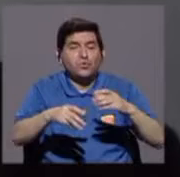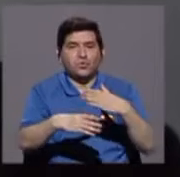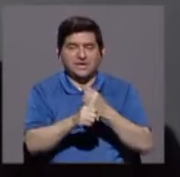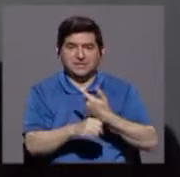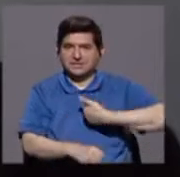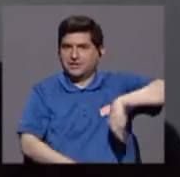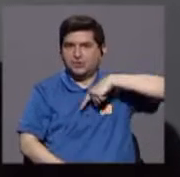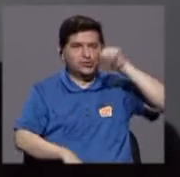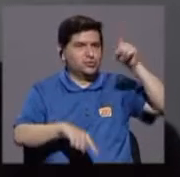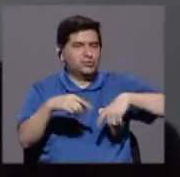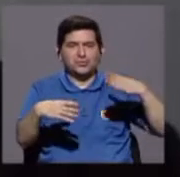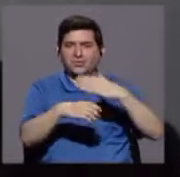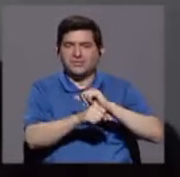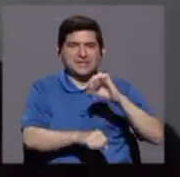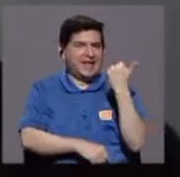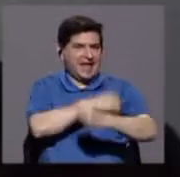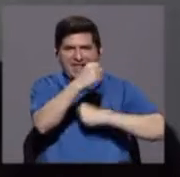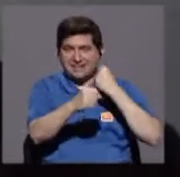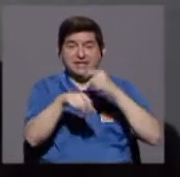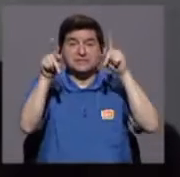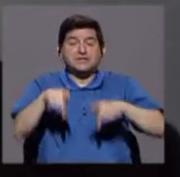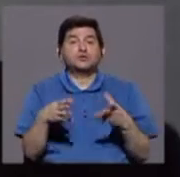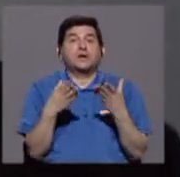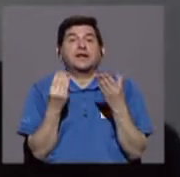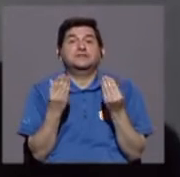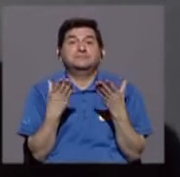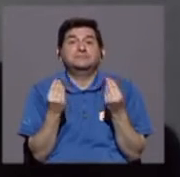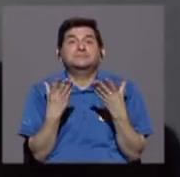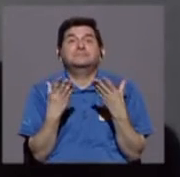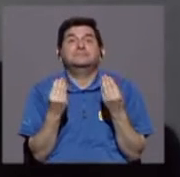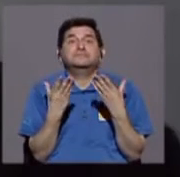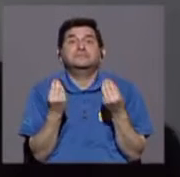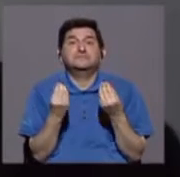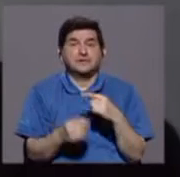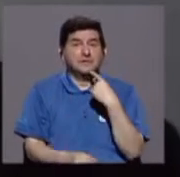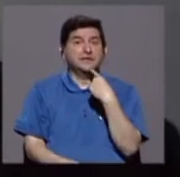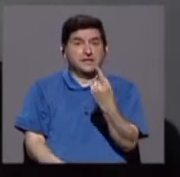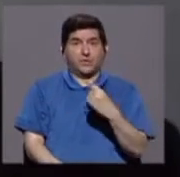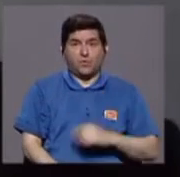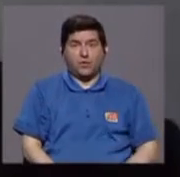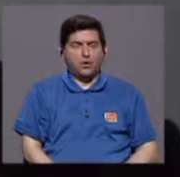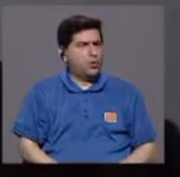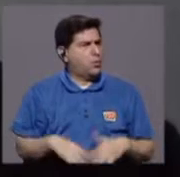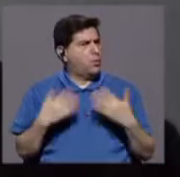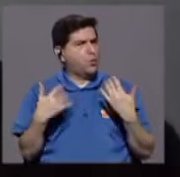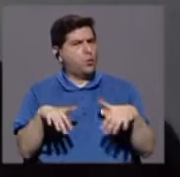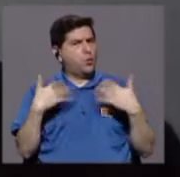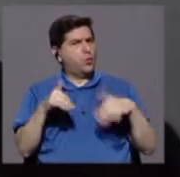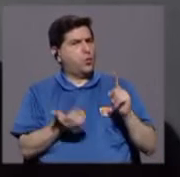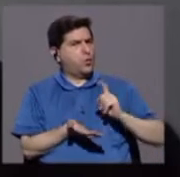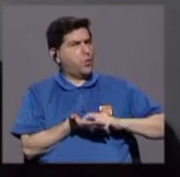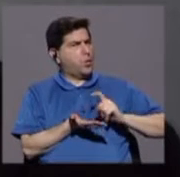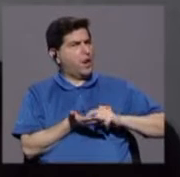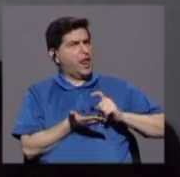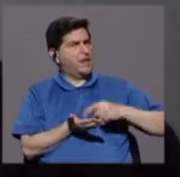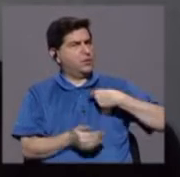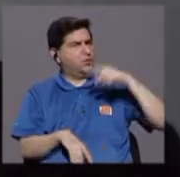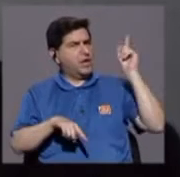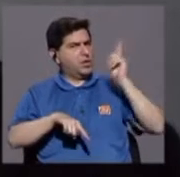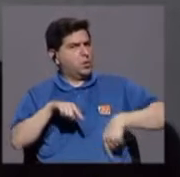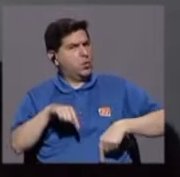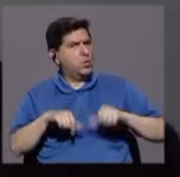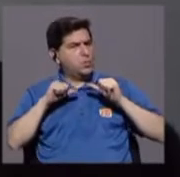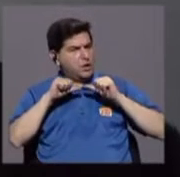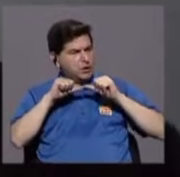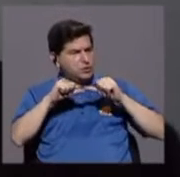en 10 años, y es que mucha gente se asustó lo suficiente como para decir, caramba, con este nivel de endeudamiento no puedo